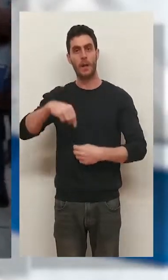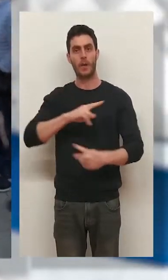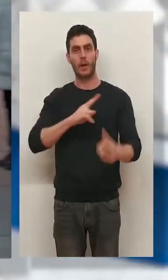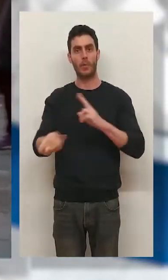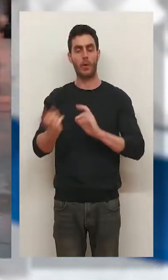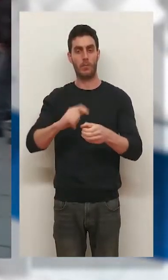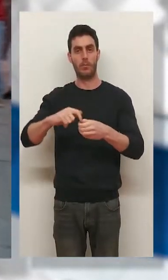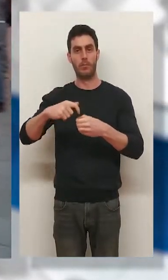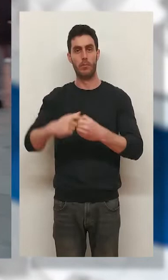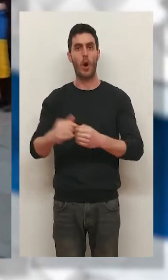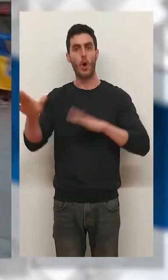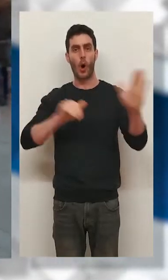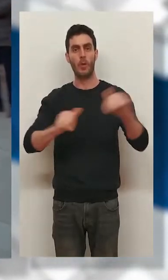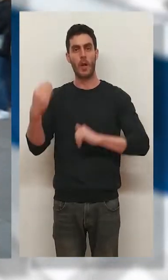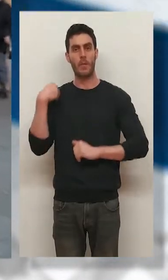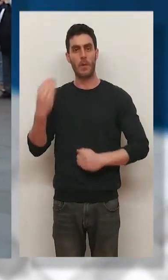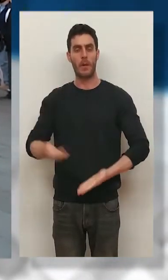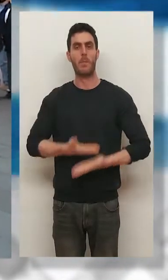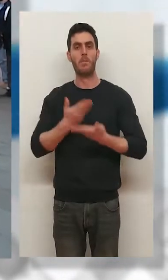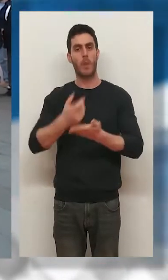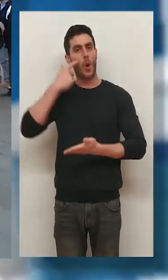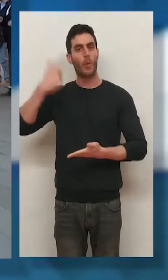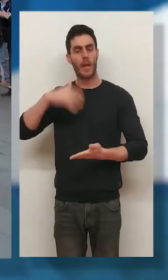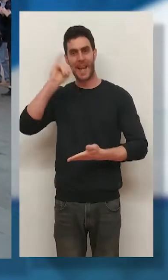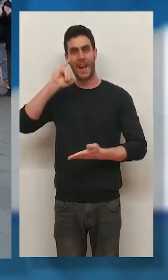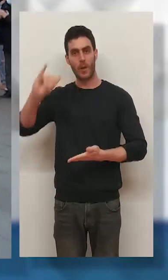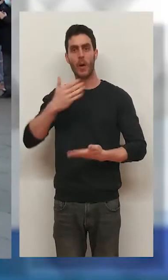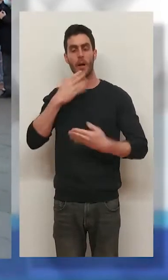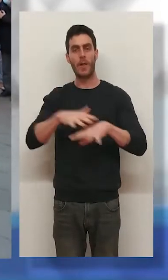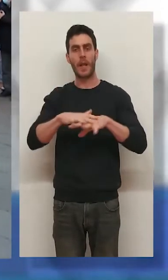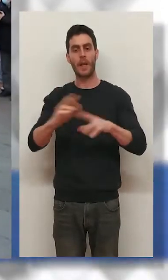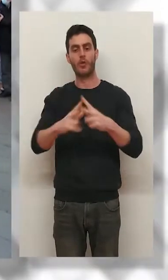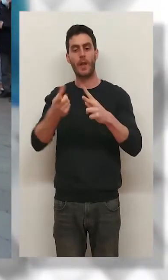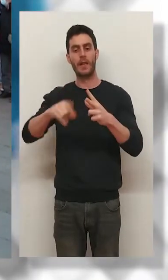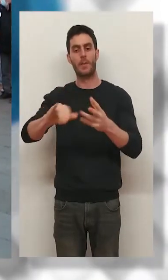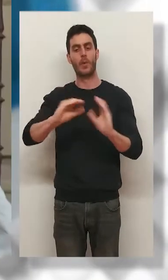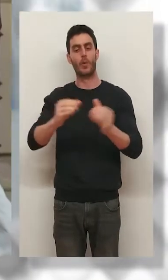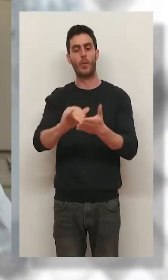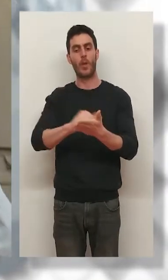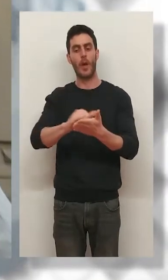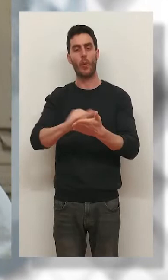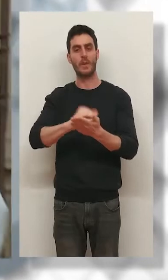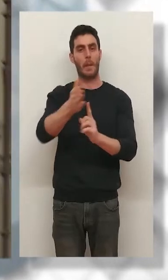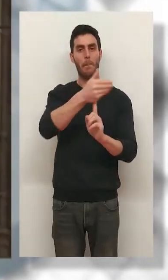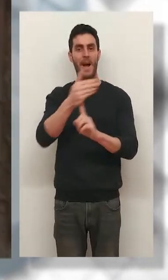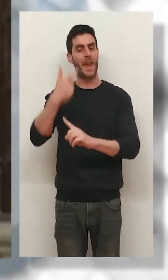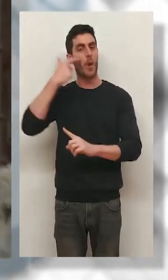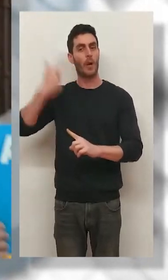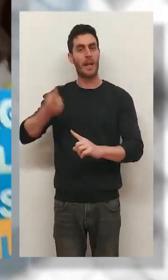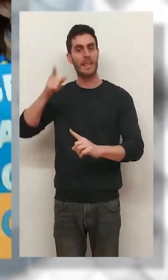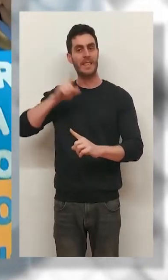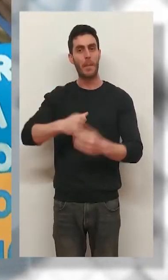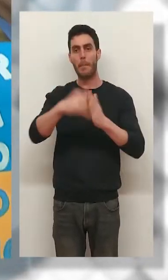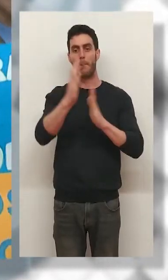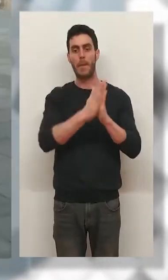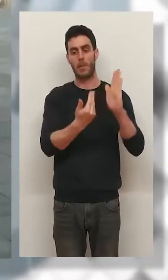Así respondieron los asistentes a esta convocatoria emitida por el colectivo Ucrania Rioja a través de redes sociales y grupos de WhatsApp. Con banderas ucranianas y